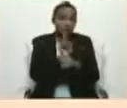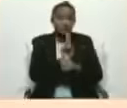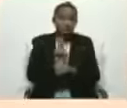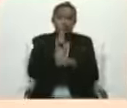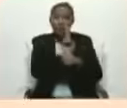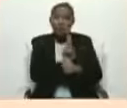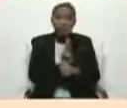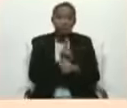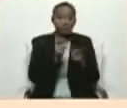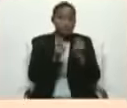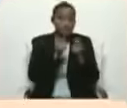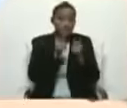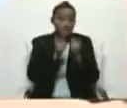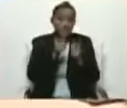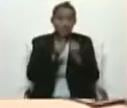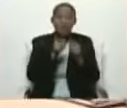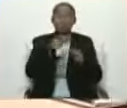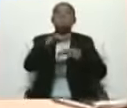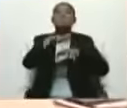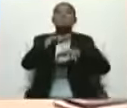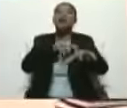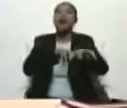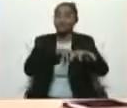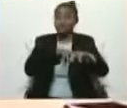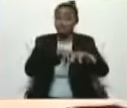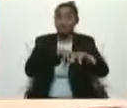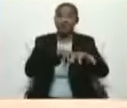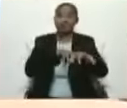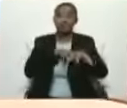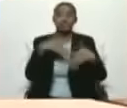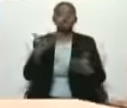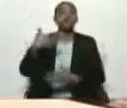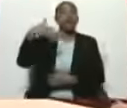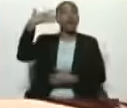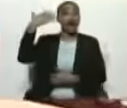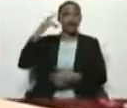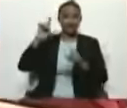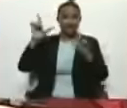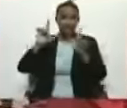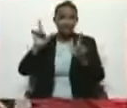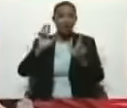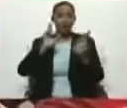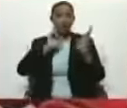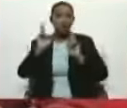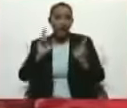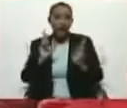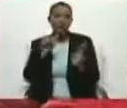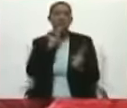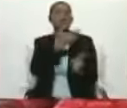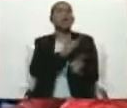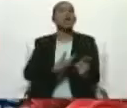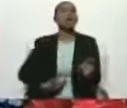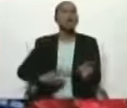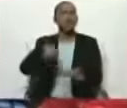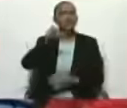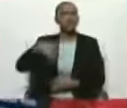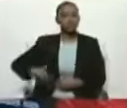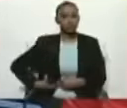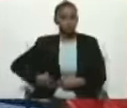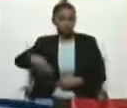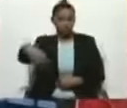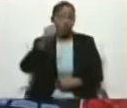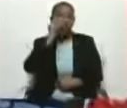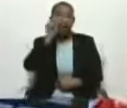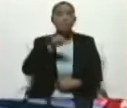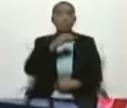de esos medios que la gran mayoría los tenían, los apellidos. ¿Quién era el dueño de Globovisión, pues? Zuluaga,